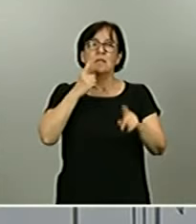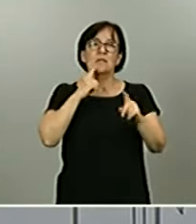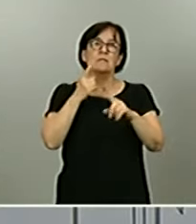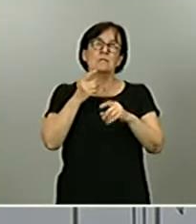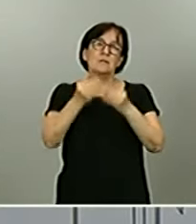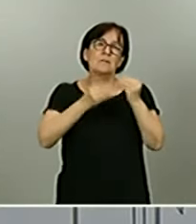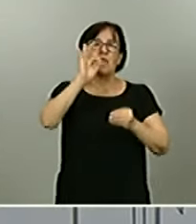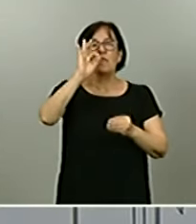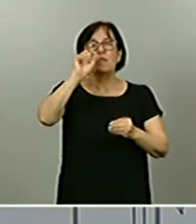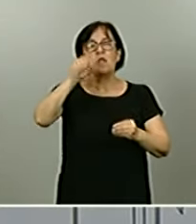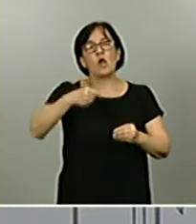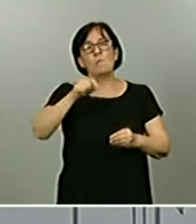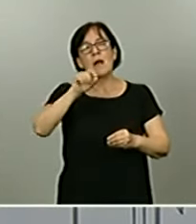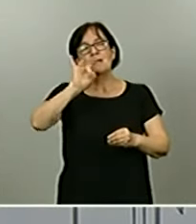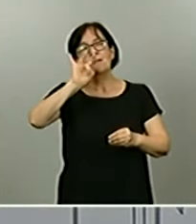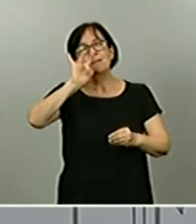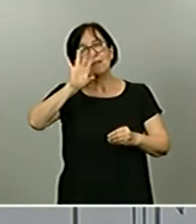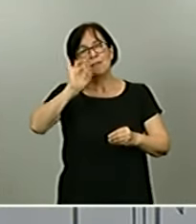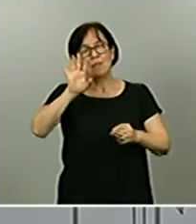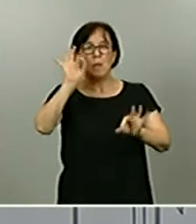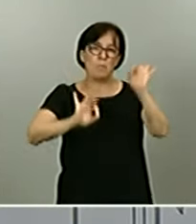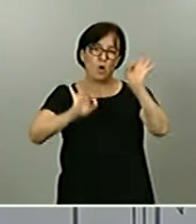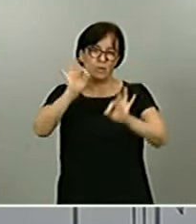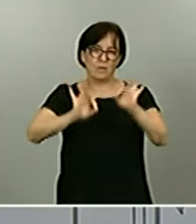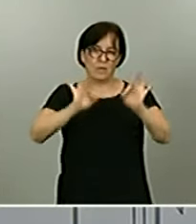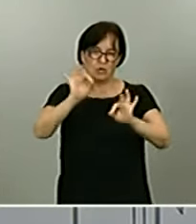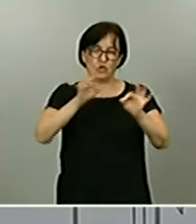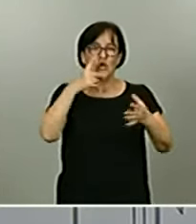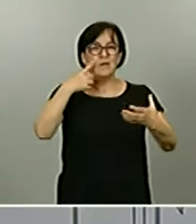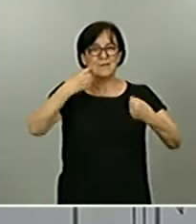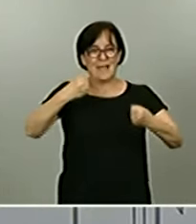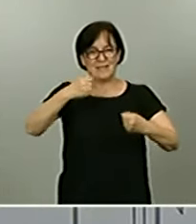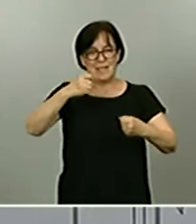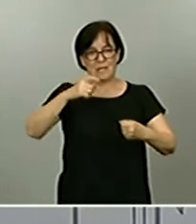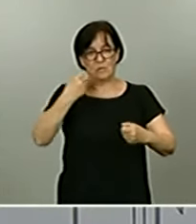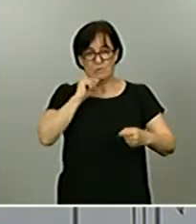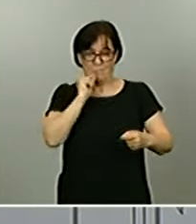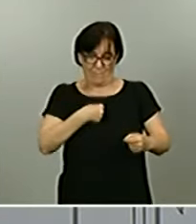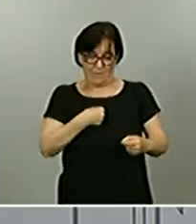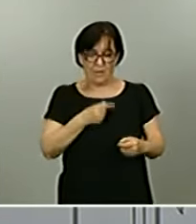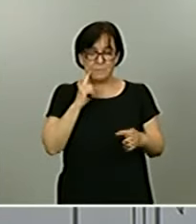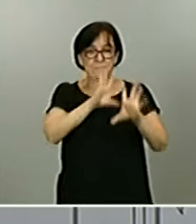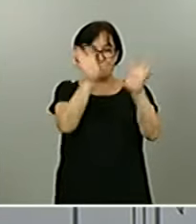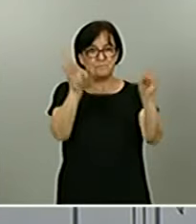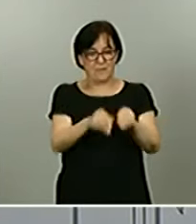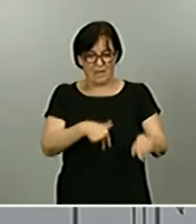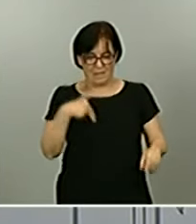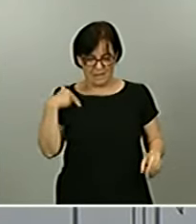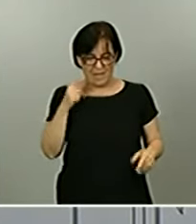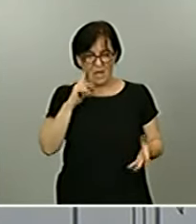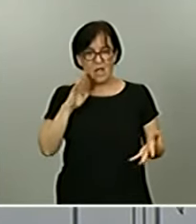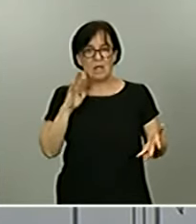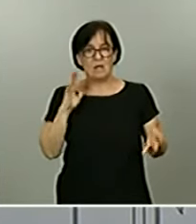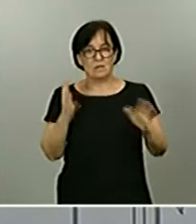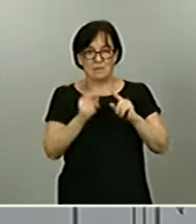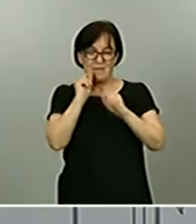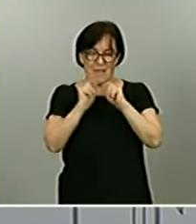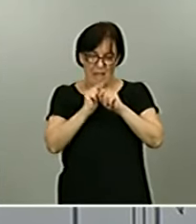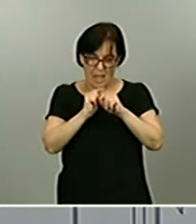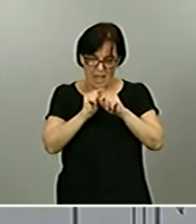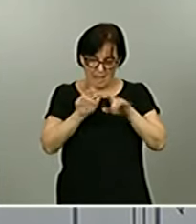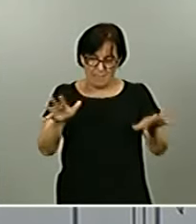0,15% de los sanitarios afectados. Estos son los datos que tenemos globales de la evolución de toda la epidemia. Desde el día 11,